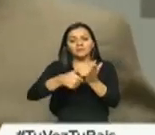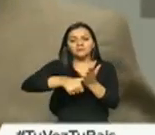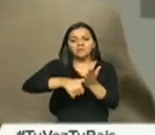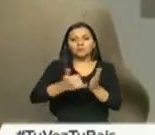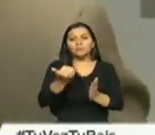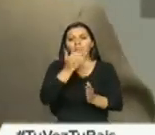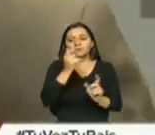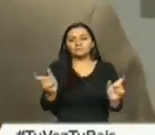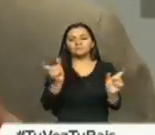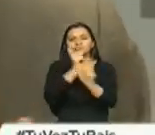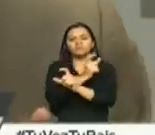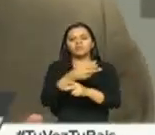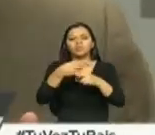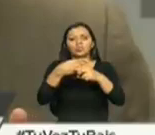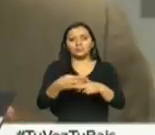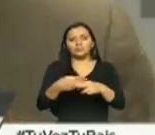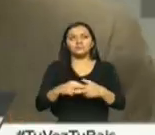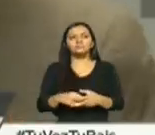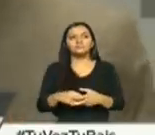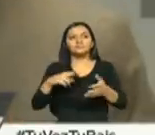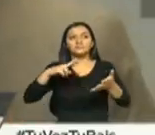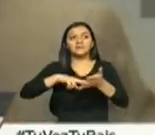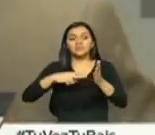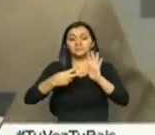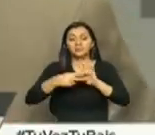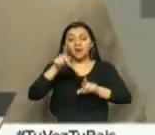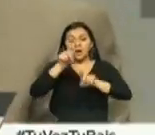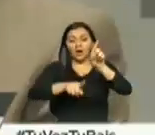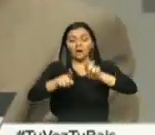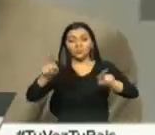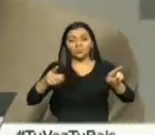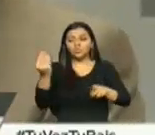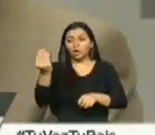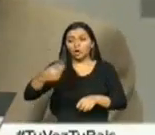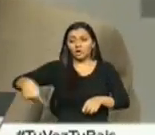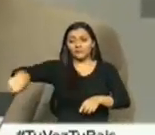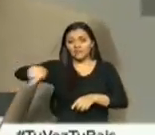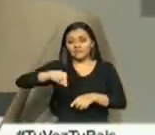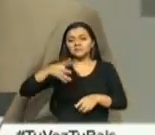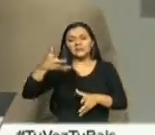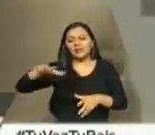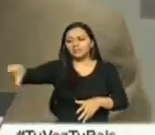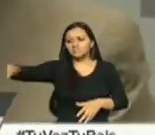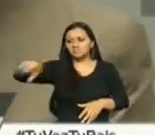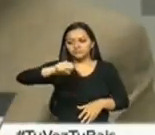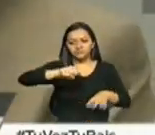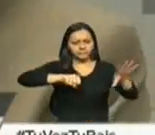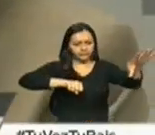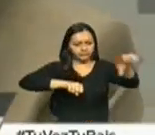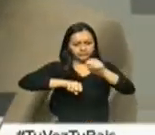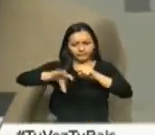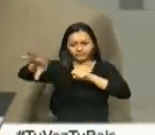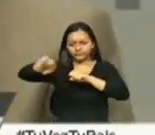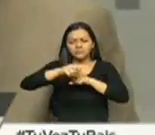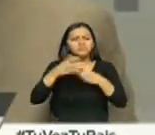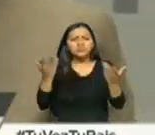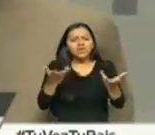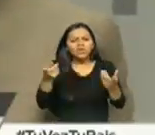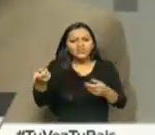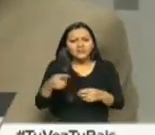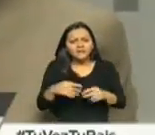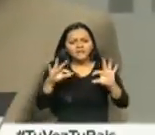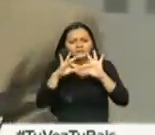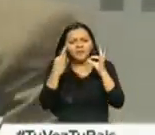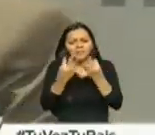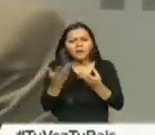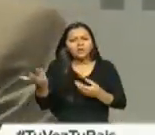Es decir, que estos chicos habrían sido captados y trasladados